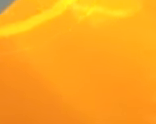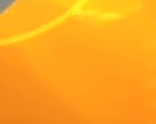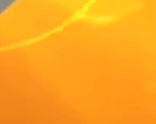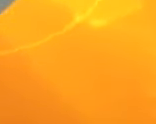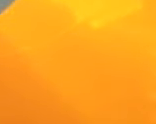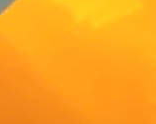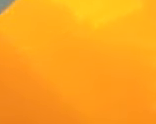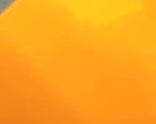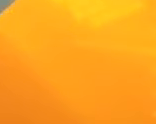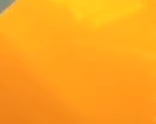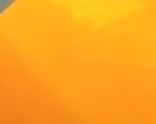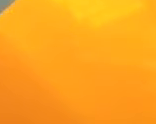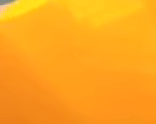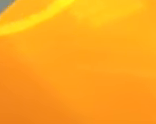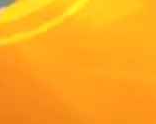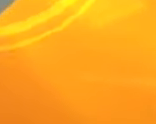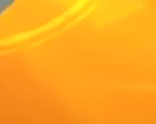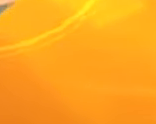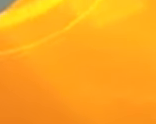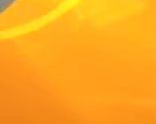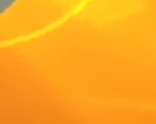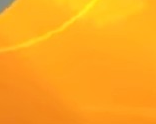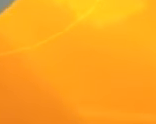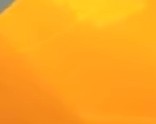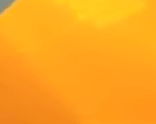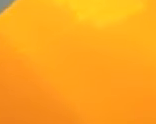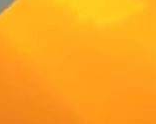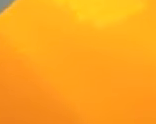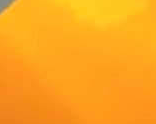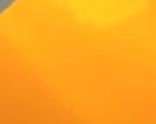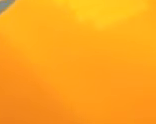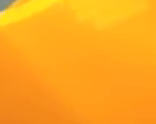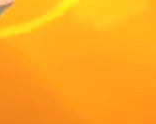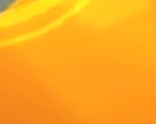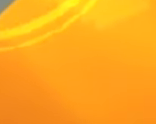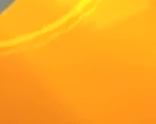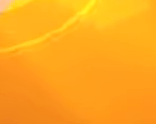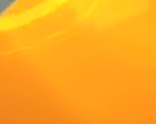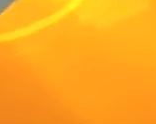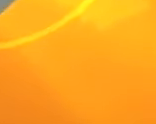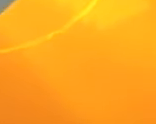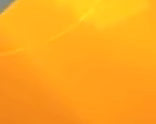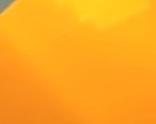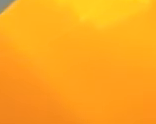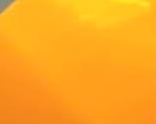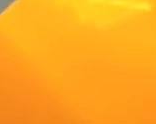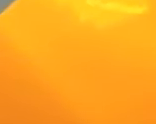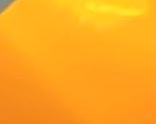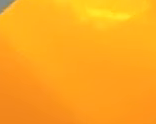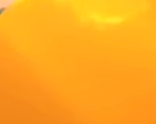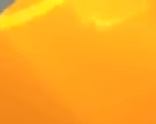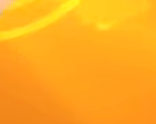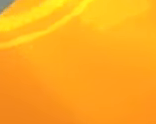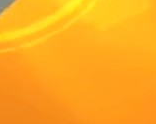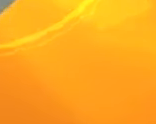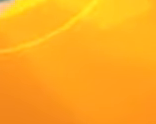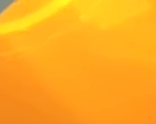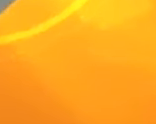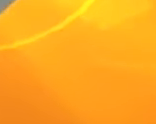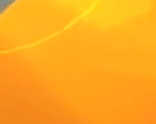vemos con estupor cómo el Estado de Israel ataca, bueno, hospitales,